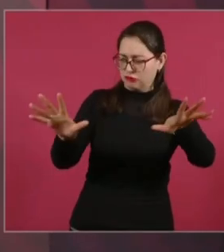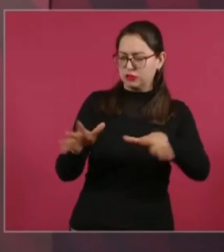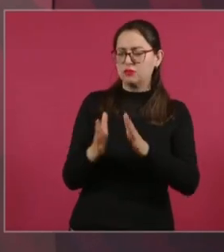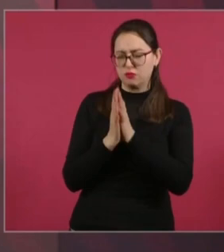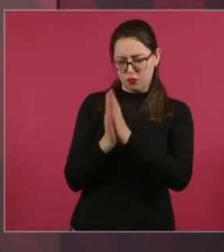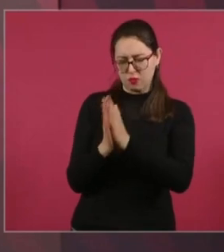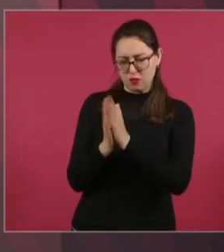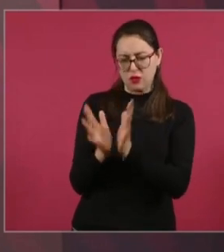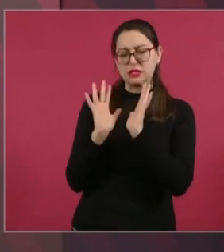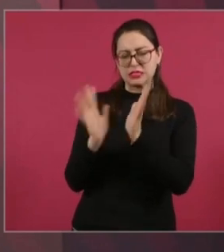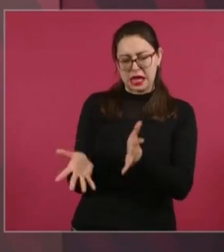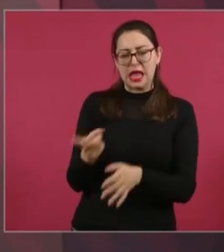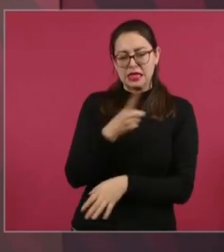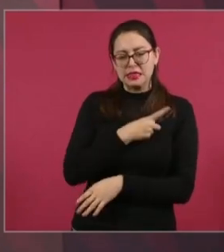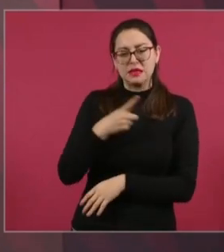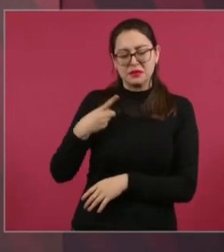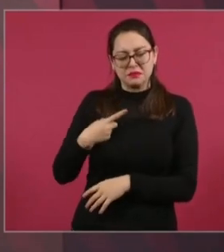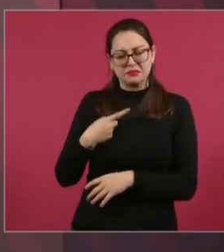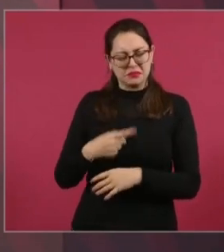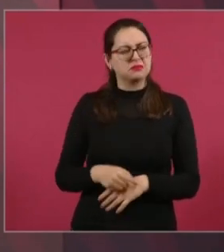dé a conocer los videos, pero como